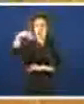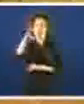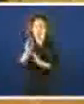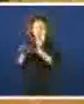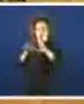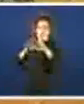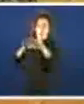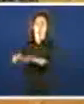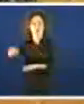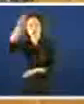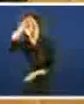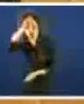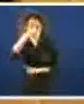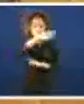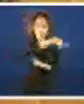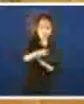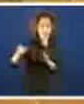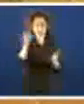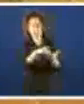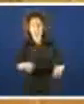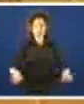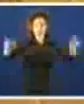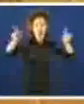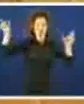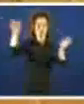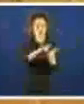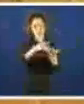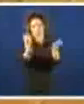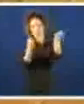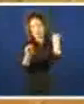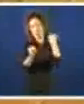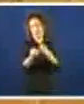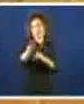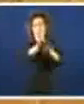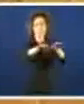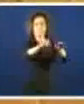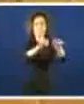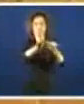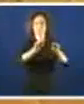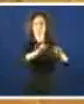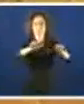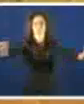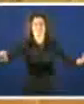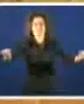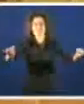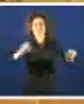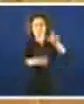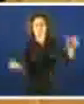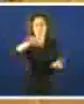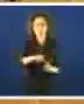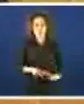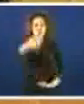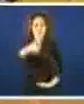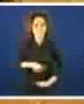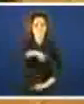ángeles. Vostedes veñen de escenificar un elocuente exercicio de exhortación á cidadanía máis consciente e máis agredida a que